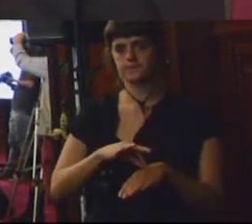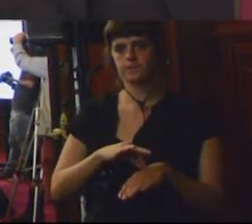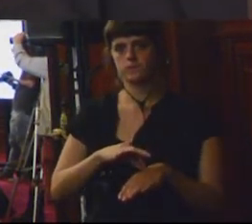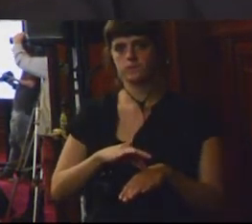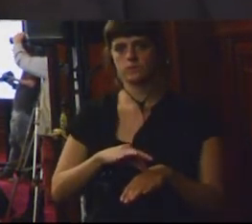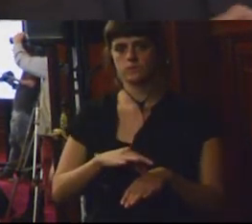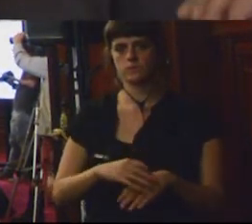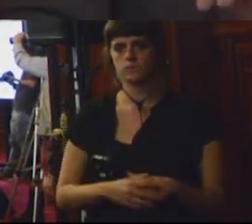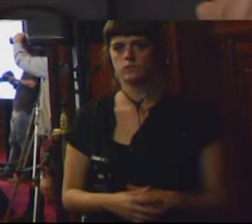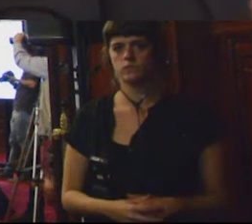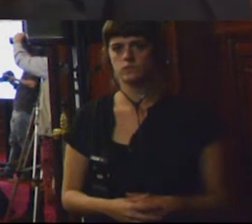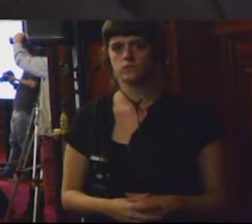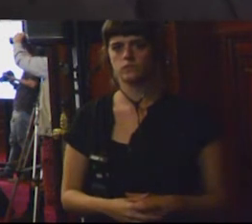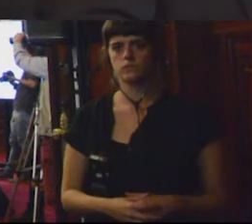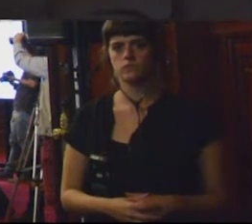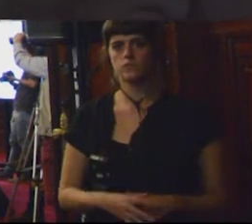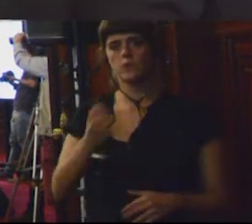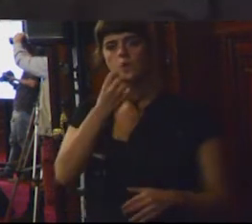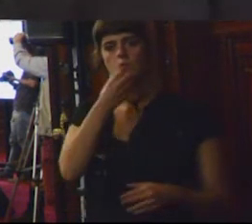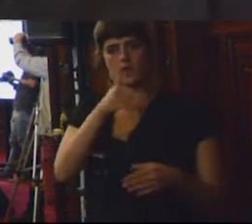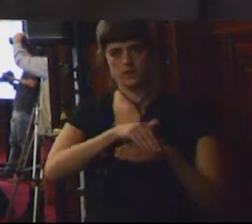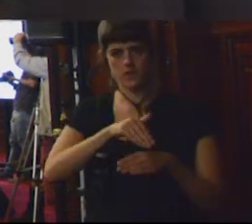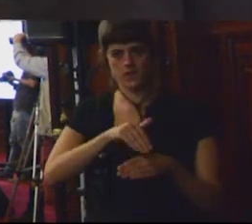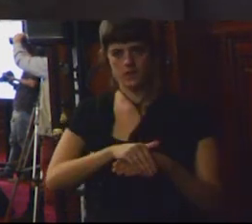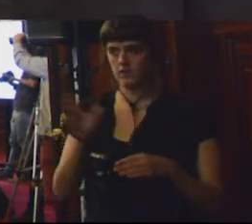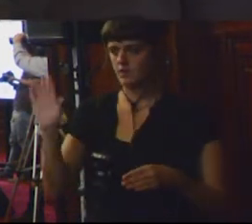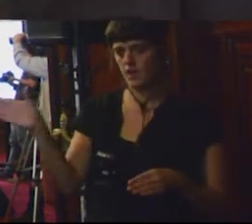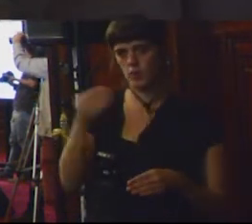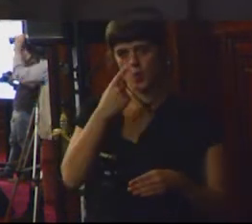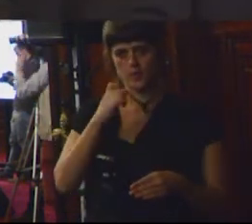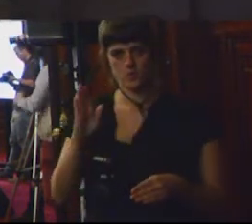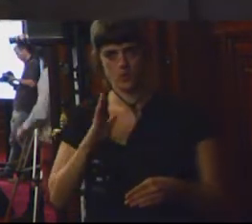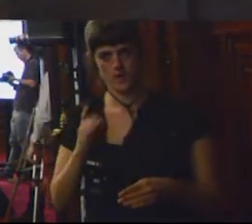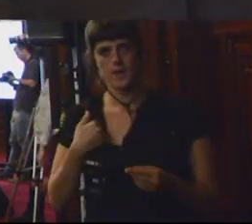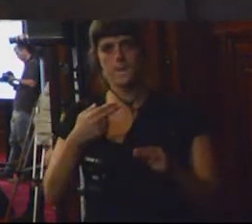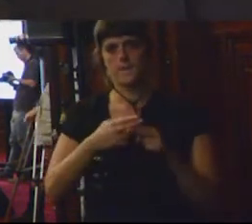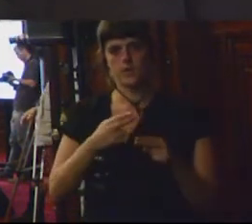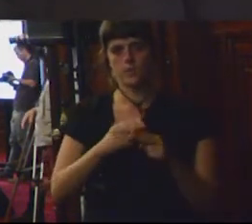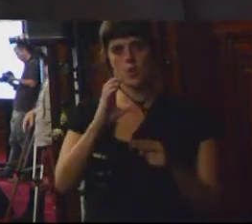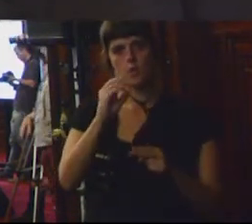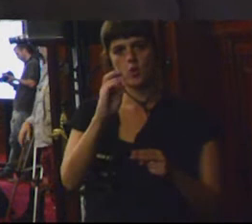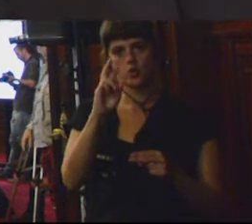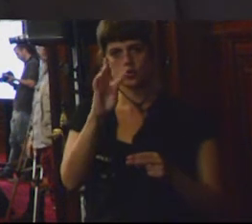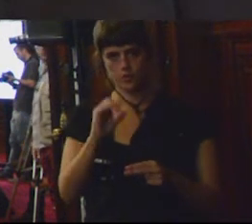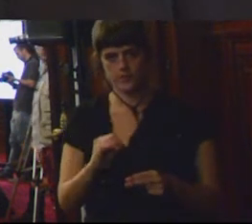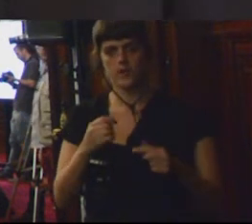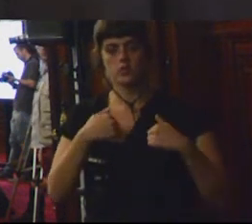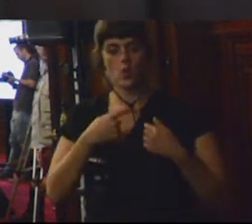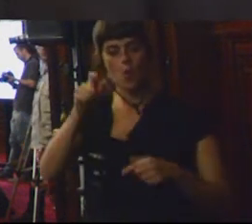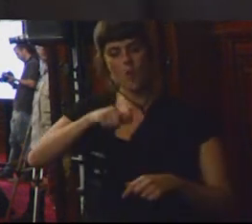Matra. Uma boa tarde a todos e a todas. Buenas tardes. Me chamo Noemia Porto, soy jueza del trabajo